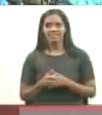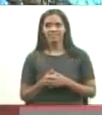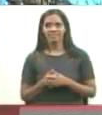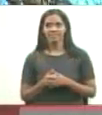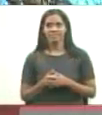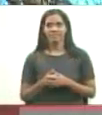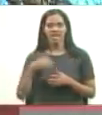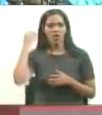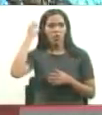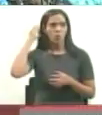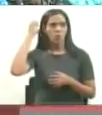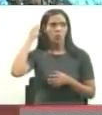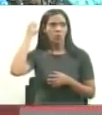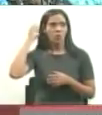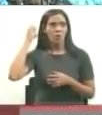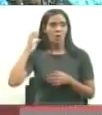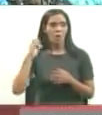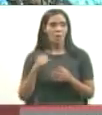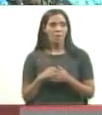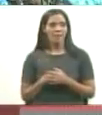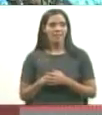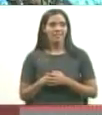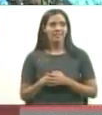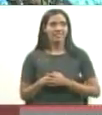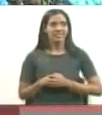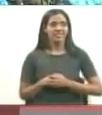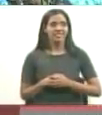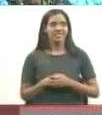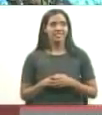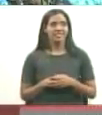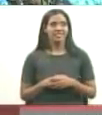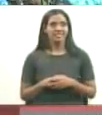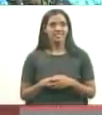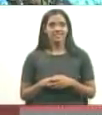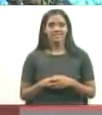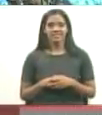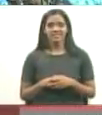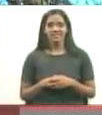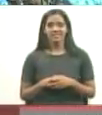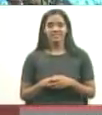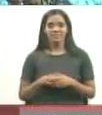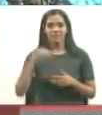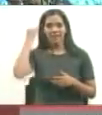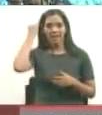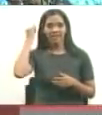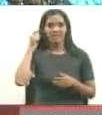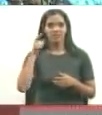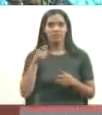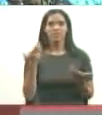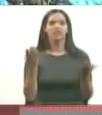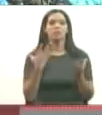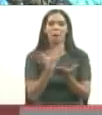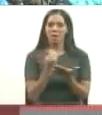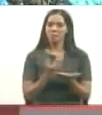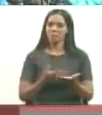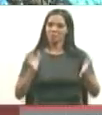Europa, por allá, por los países nórdicos y que andan. ¿Ah? Imagínate tú, pues, ni que estuvieran en el Furrial.